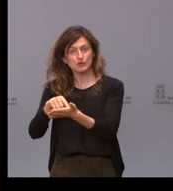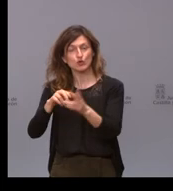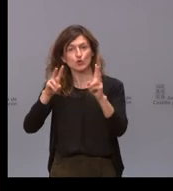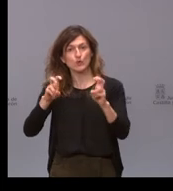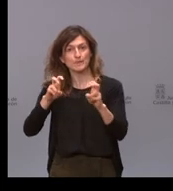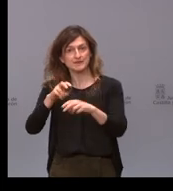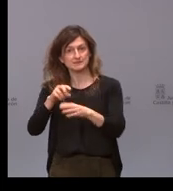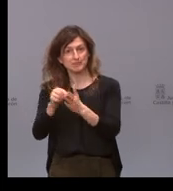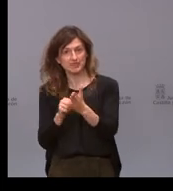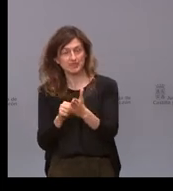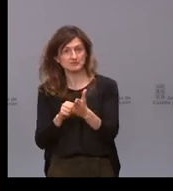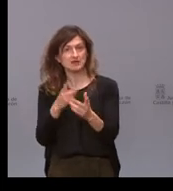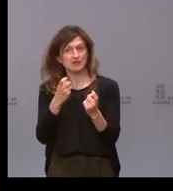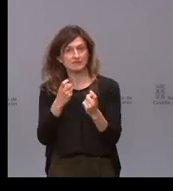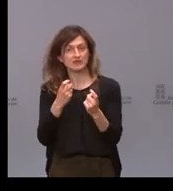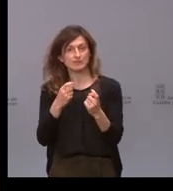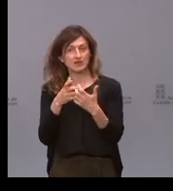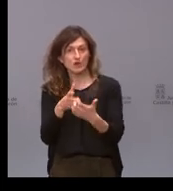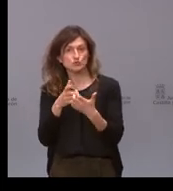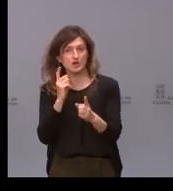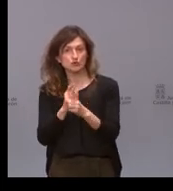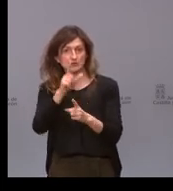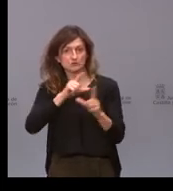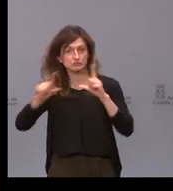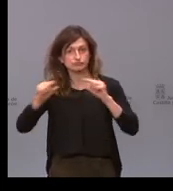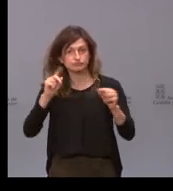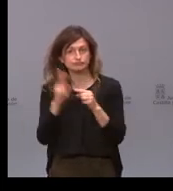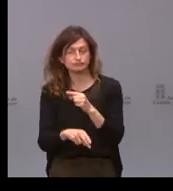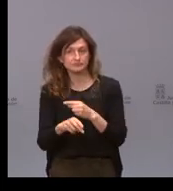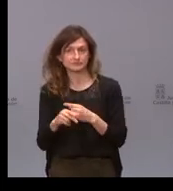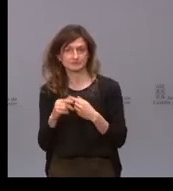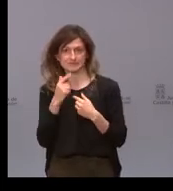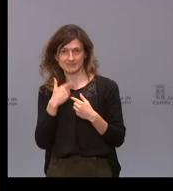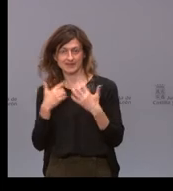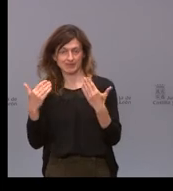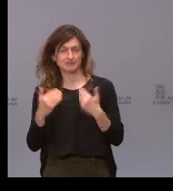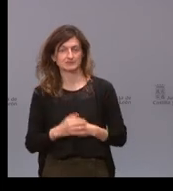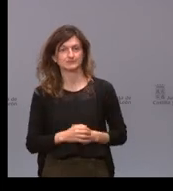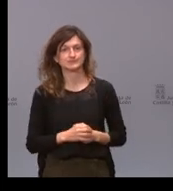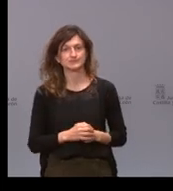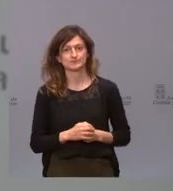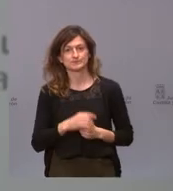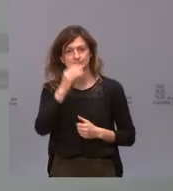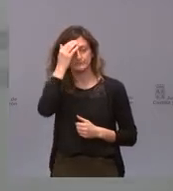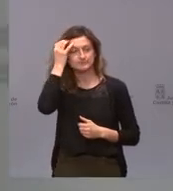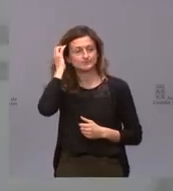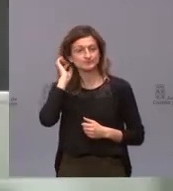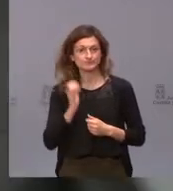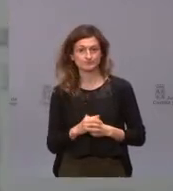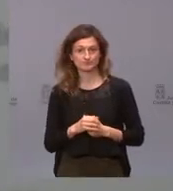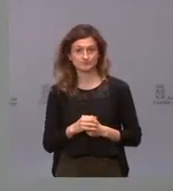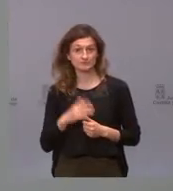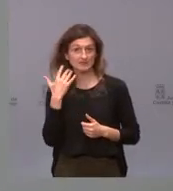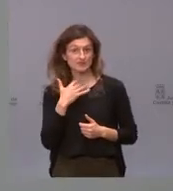que serían necesarias para la lucha contra la despoblación muchas gracias entonces el trato de